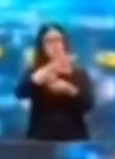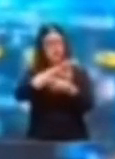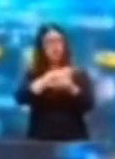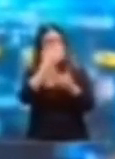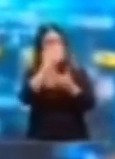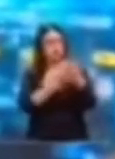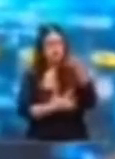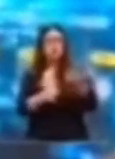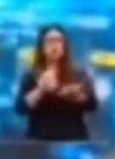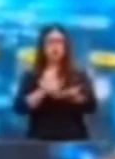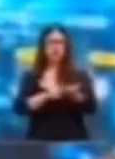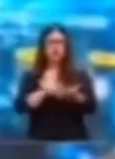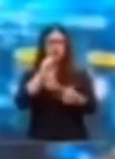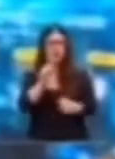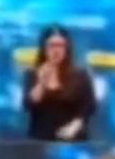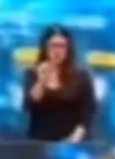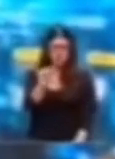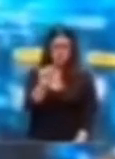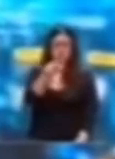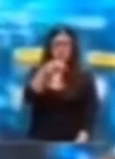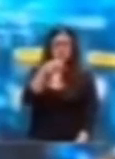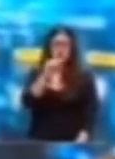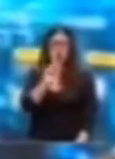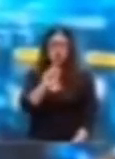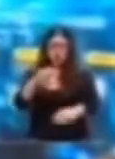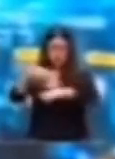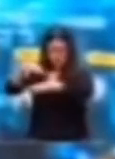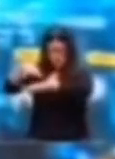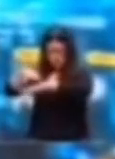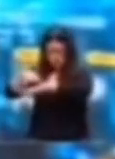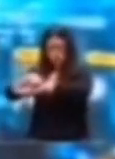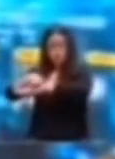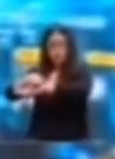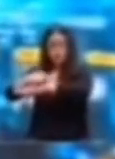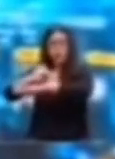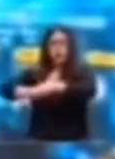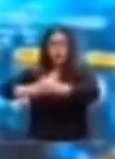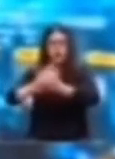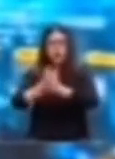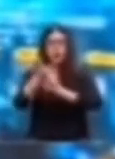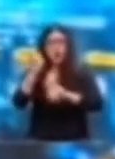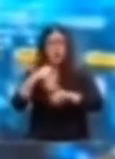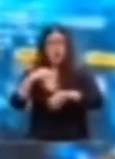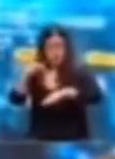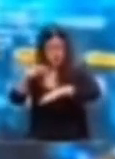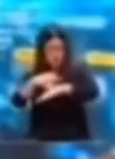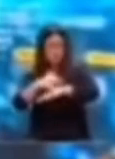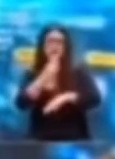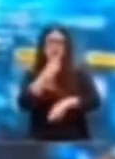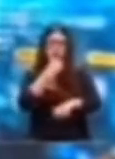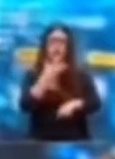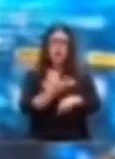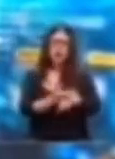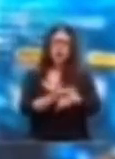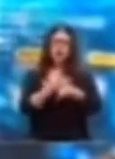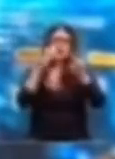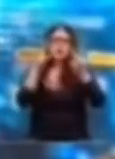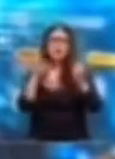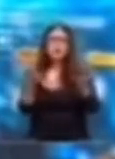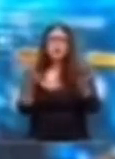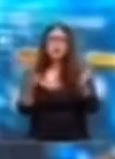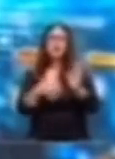porque llegó a nuestro país un microchip subcutáneo que cumple todas esas funciones pero el aparato ya genera dudas principalmente sobre